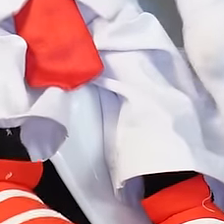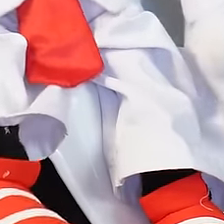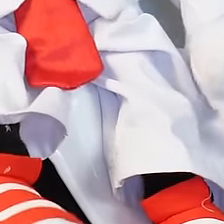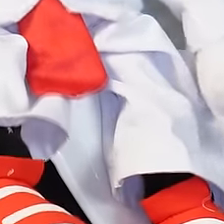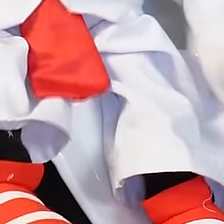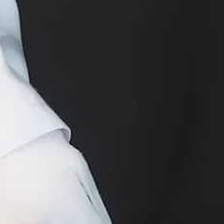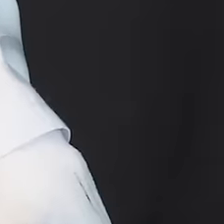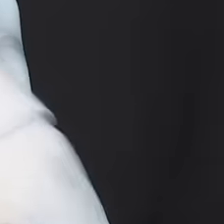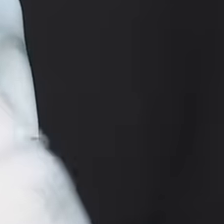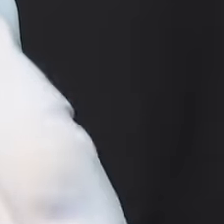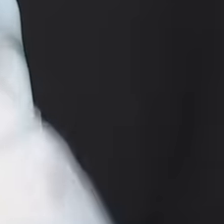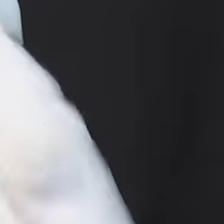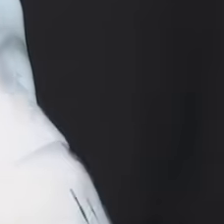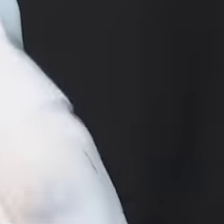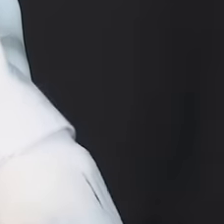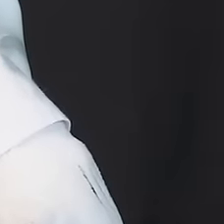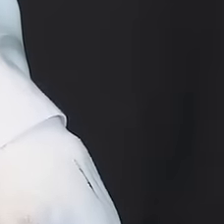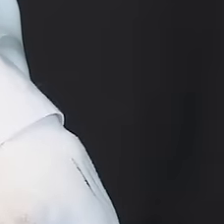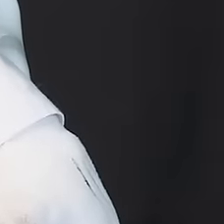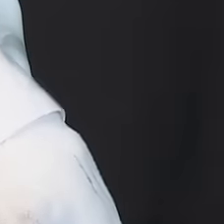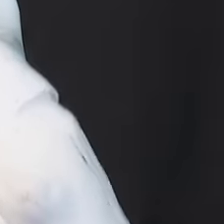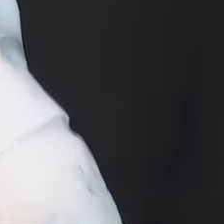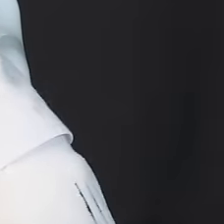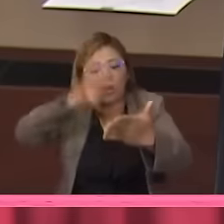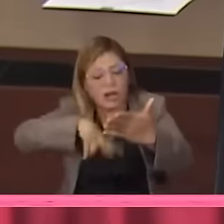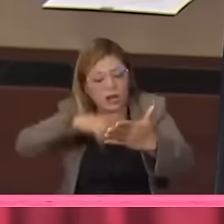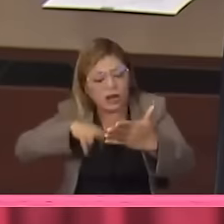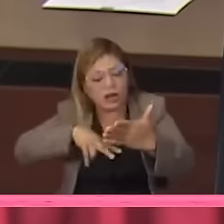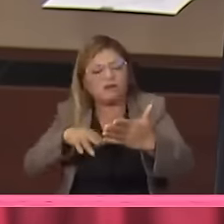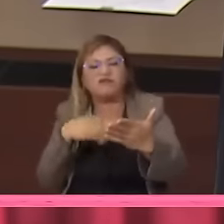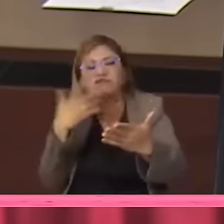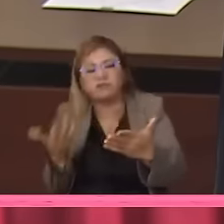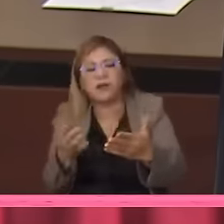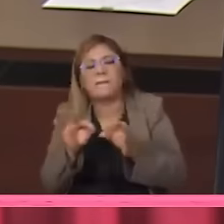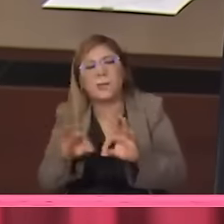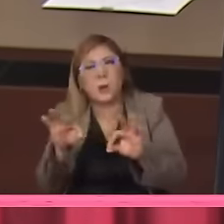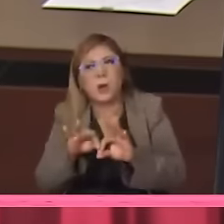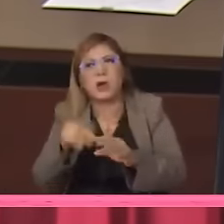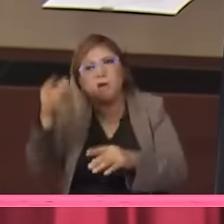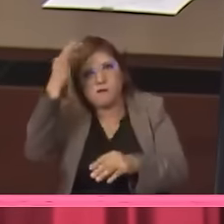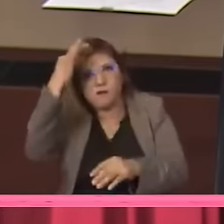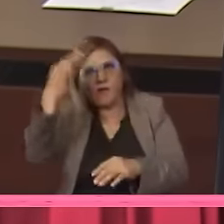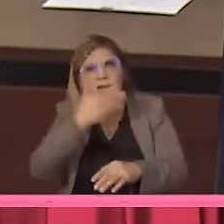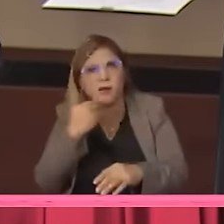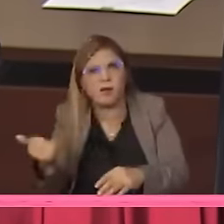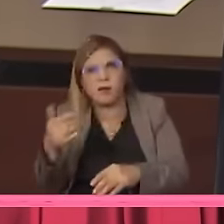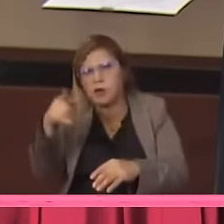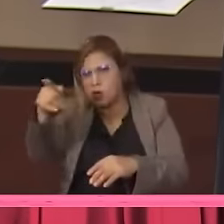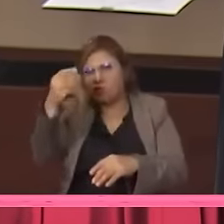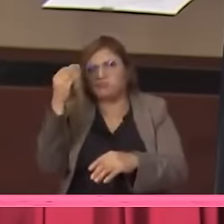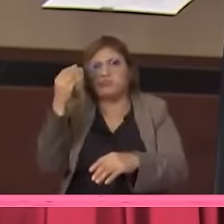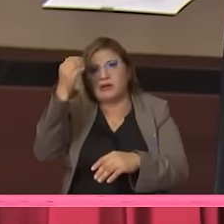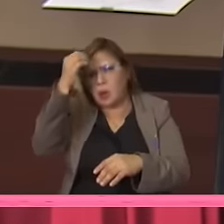niños es suficiente. A ver, Camacho, ¿algo más que quieras agregar sobre este Día del Niño, papá? Una de las cosas que llevó a hacer Estados Unidos en su